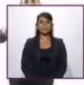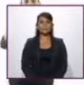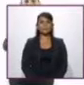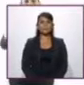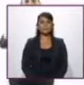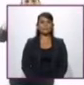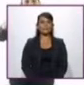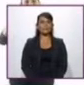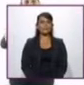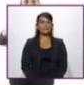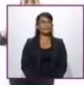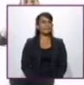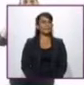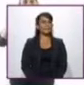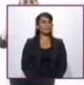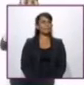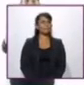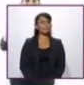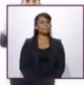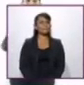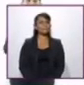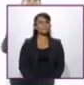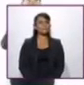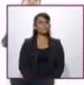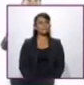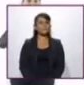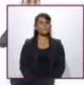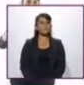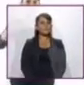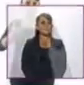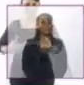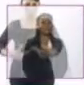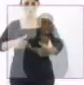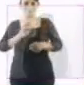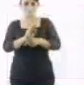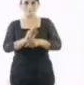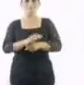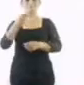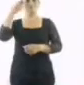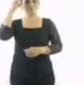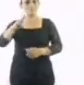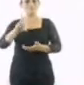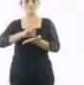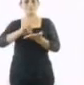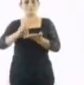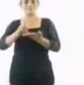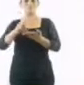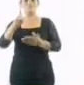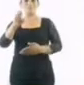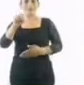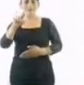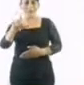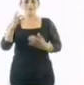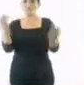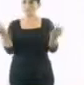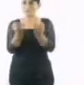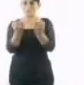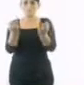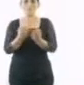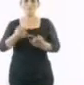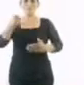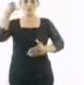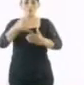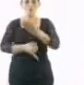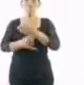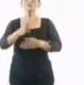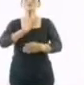Soy Miguel Nava Alvarado, abogado defensor en derechos humanos, soy maestro en derecho penal, soy doctor en estudios avanzados en